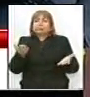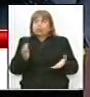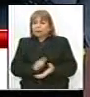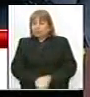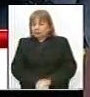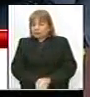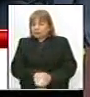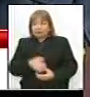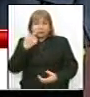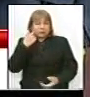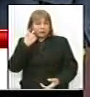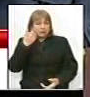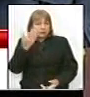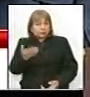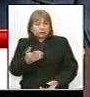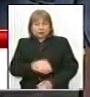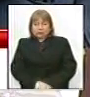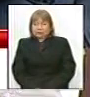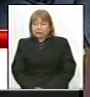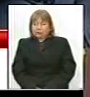al señor inostrosa